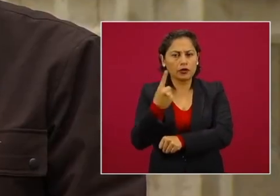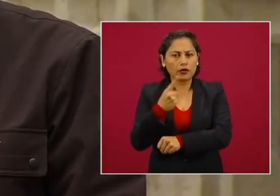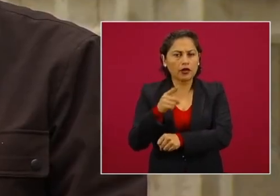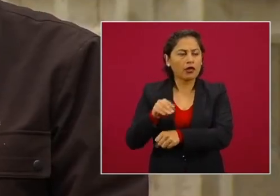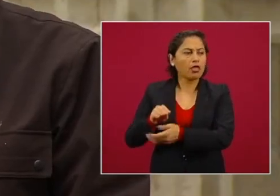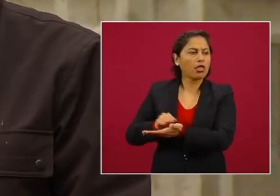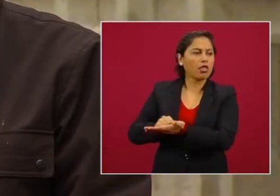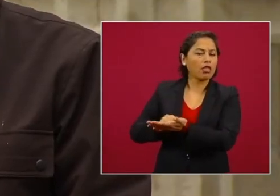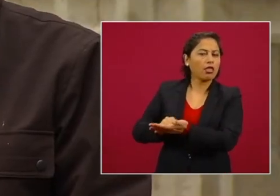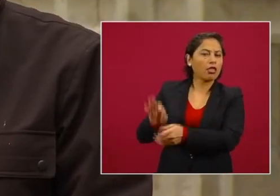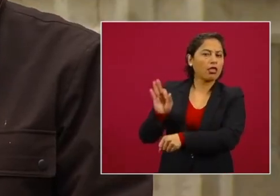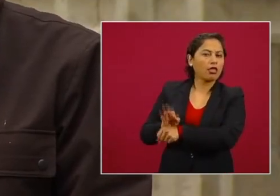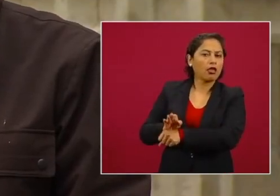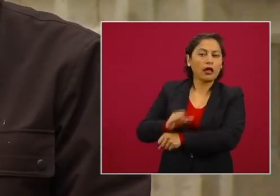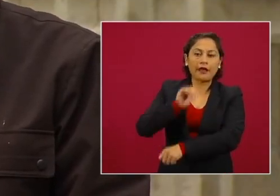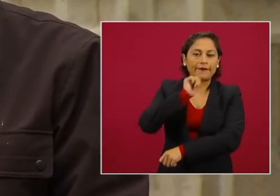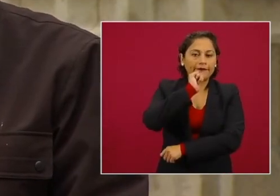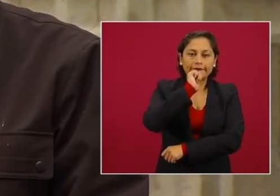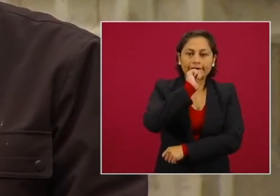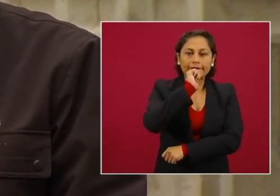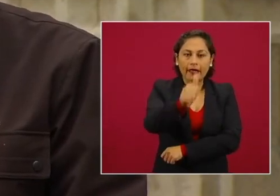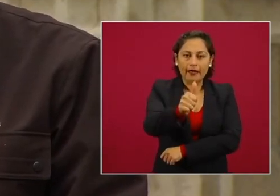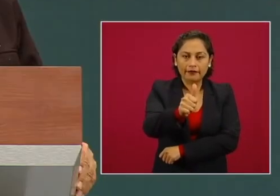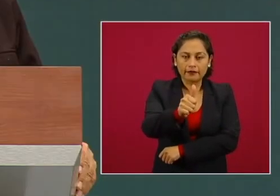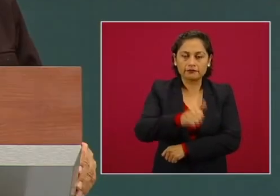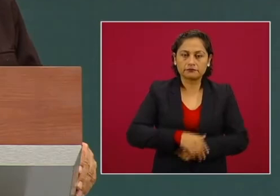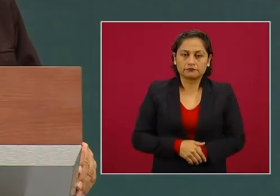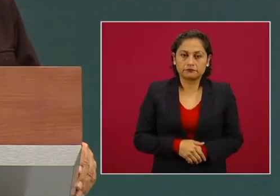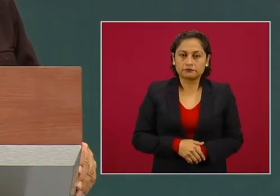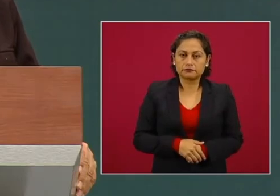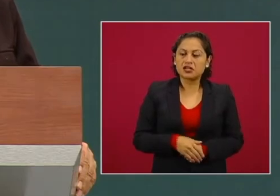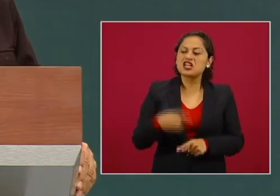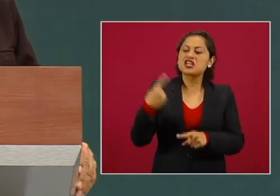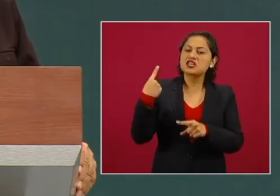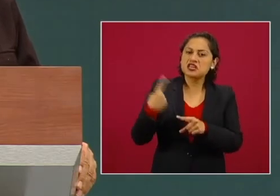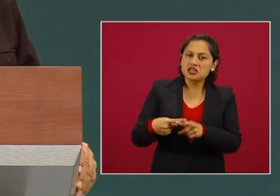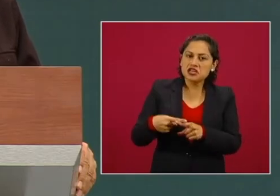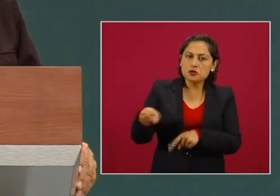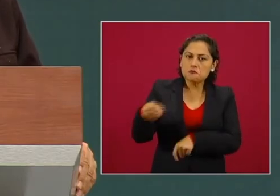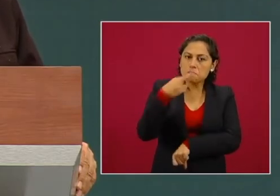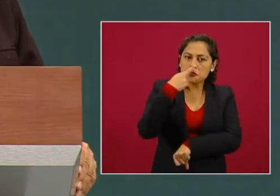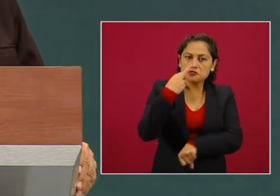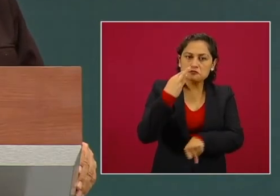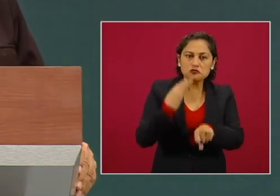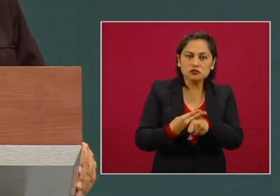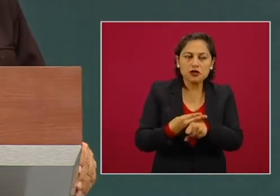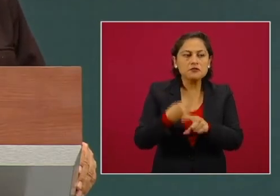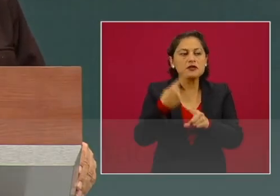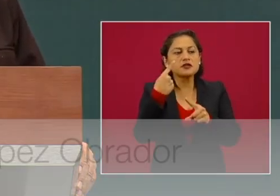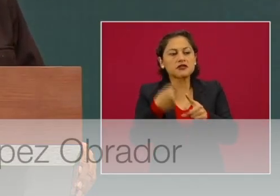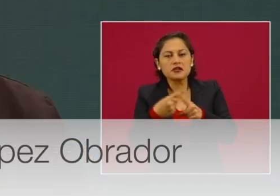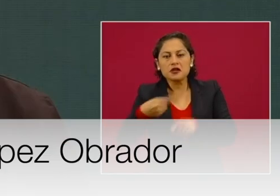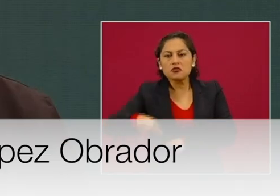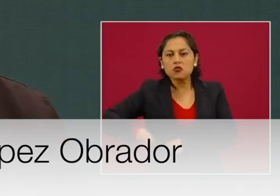el qué haya participado y se le demuestre